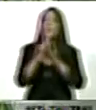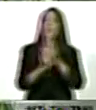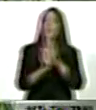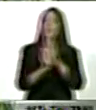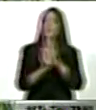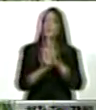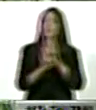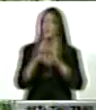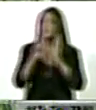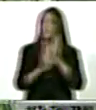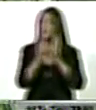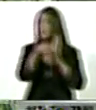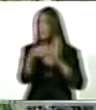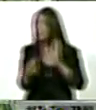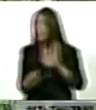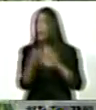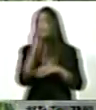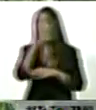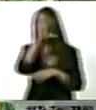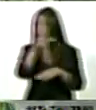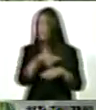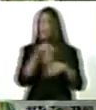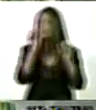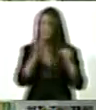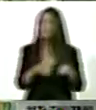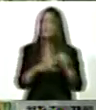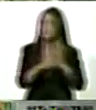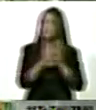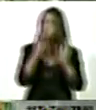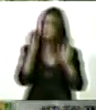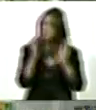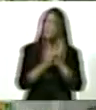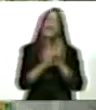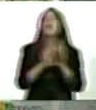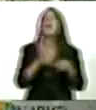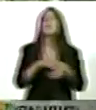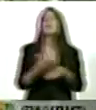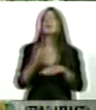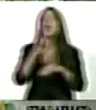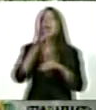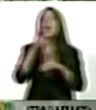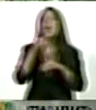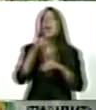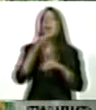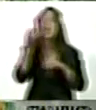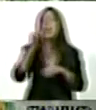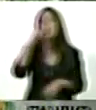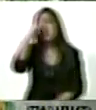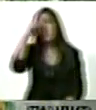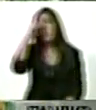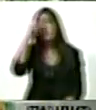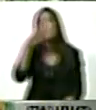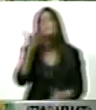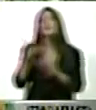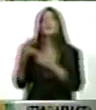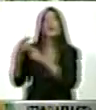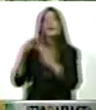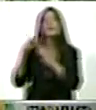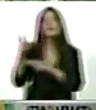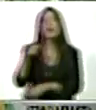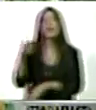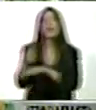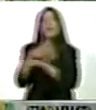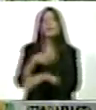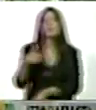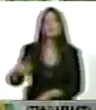constitucionalidad o no, es porque, según Julio Borges, Maduro ha pedido crédito a la CAF y al gobierno chino, y ambos han dicho que si no hay